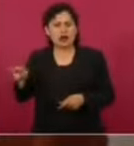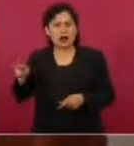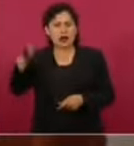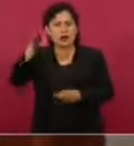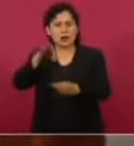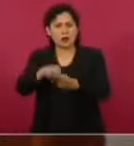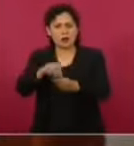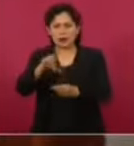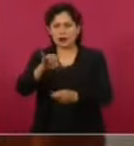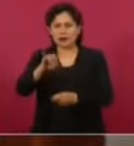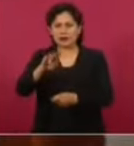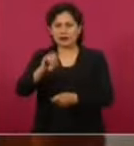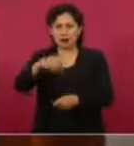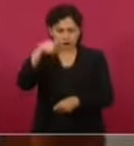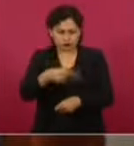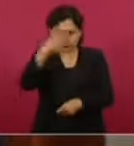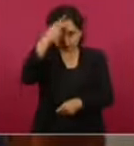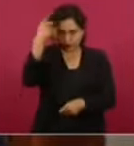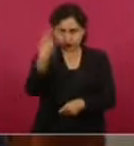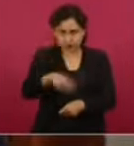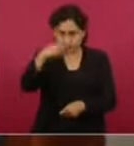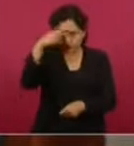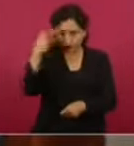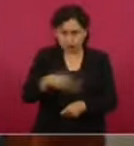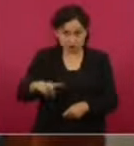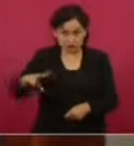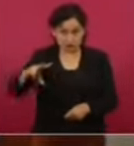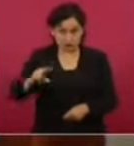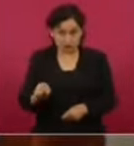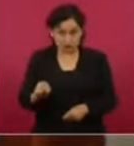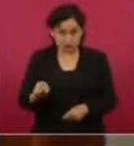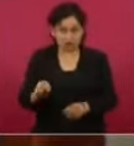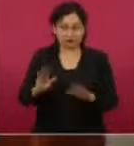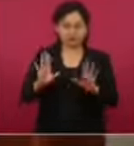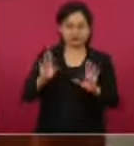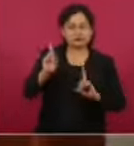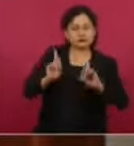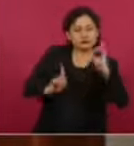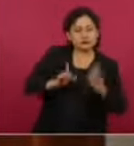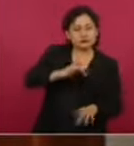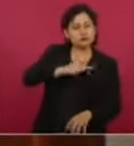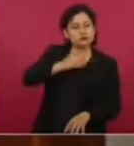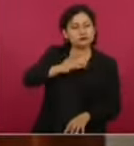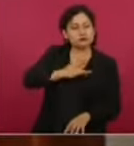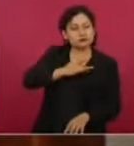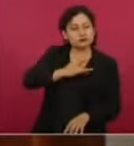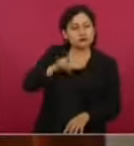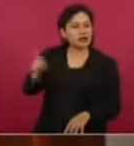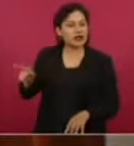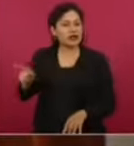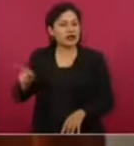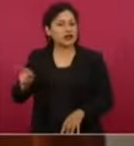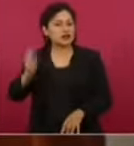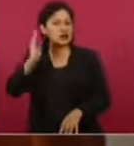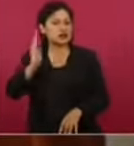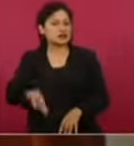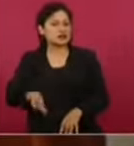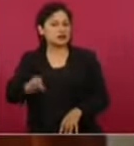la sospecha y porque no votaron porque si hay intereses detrás